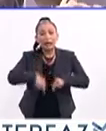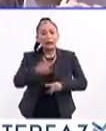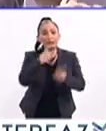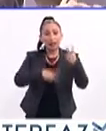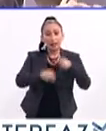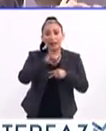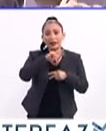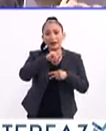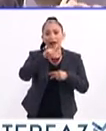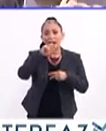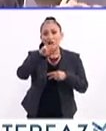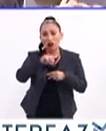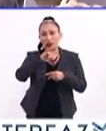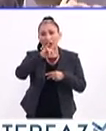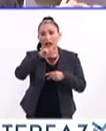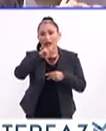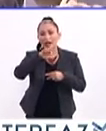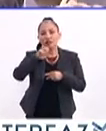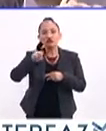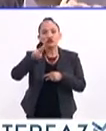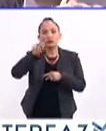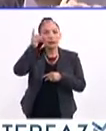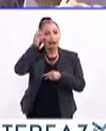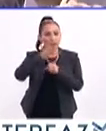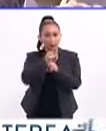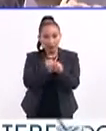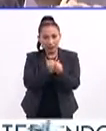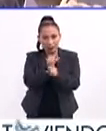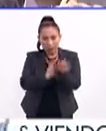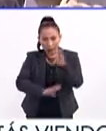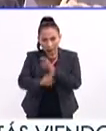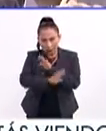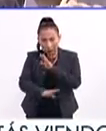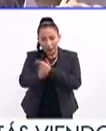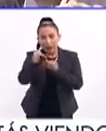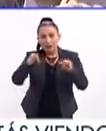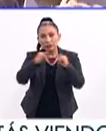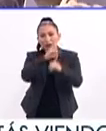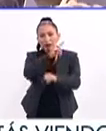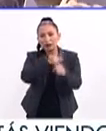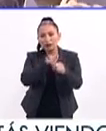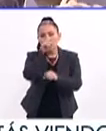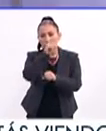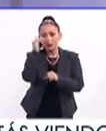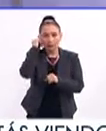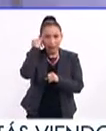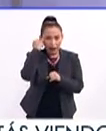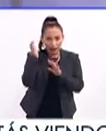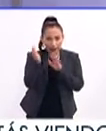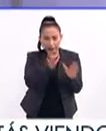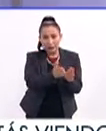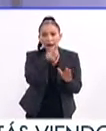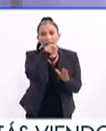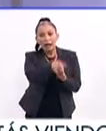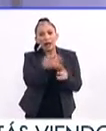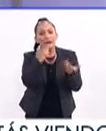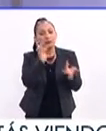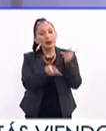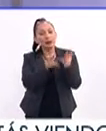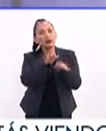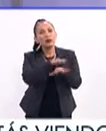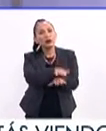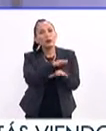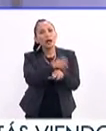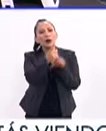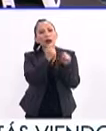nosotros Iván León Javier, subdirector de investigación básica del Instituto Nacional de Lenguas Indígenas, donde vamos a platicar